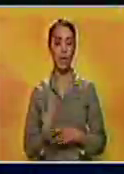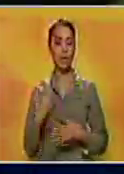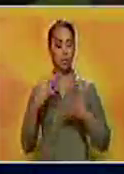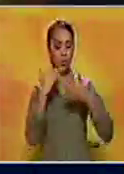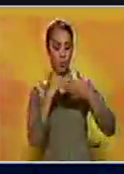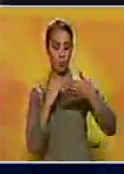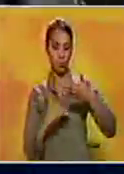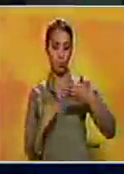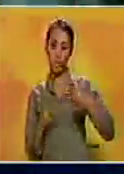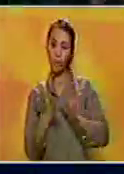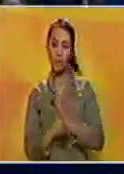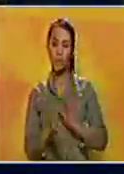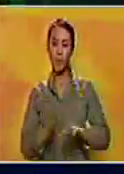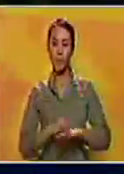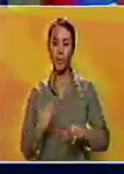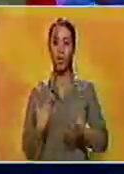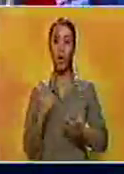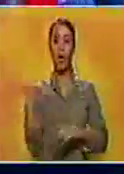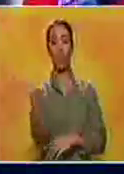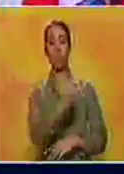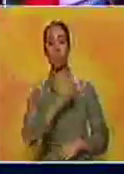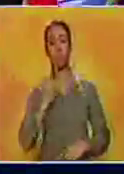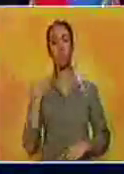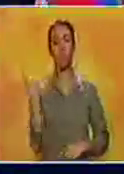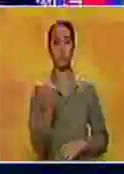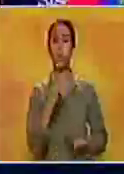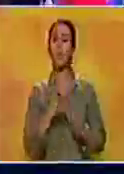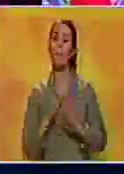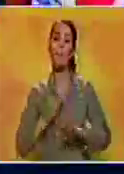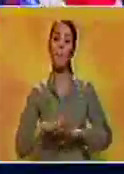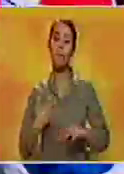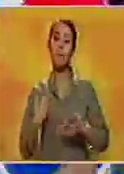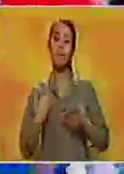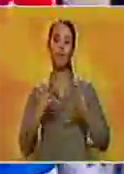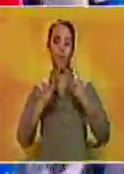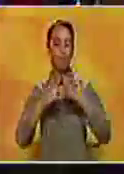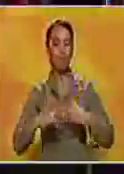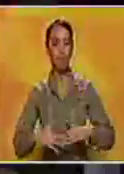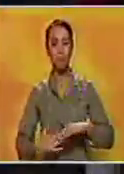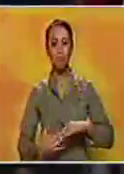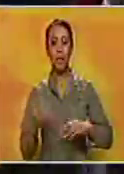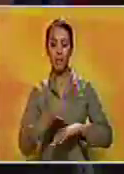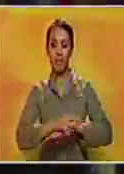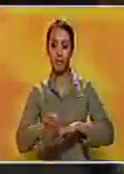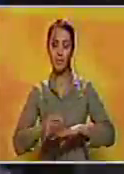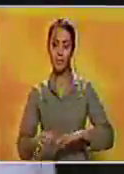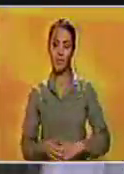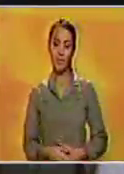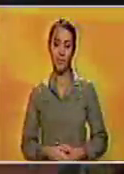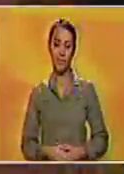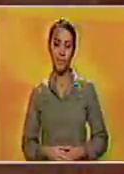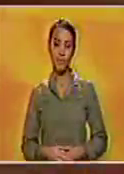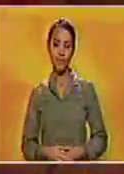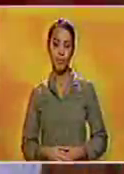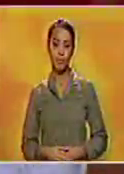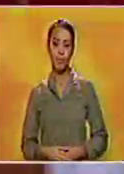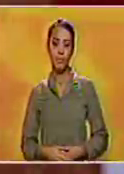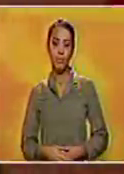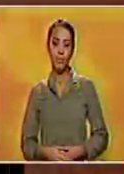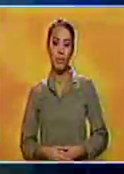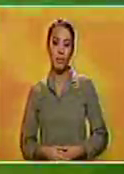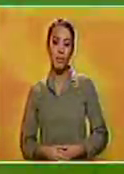calendario debido al huracán María, que dejó devastada la denominada Isla del Encanto.